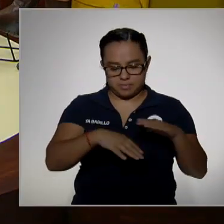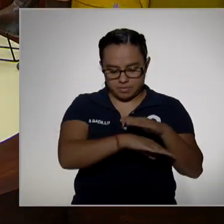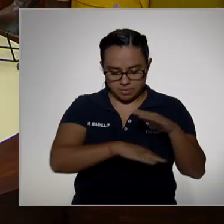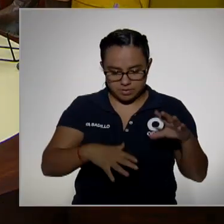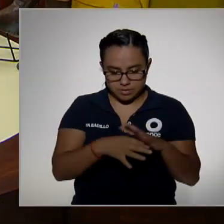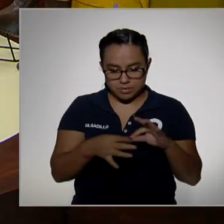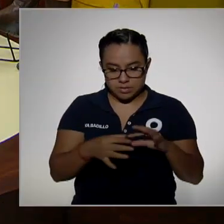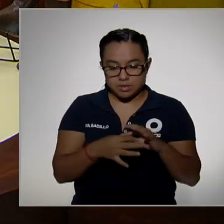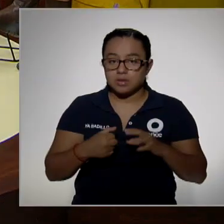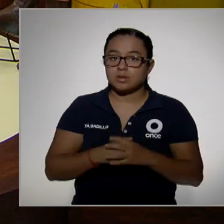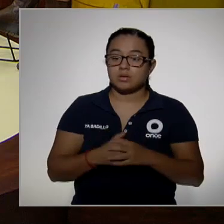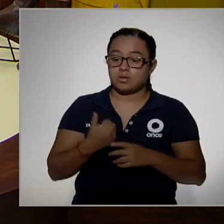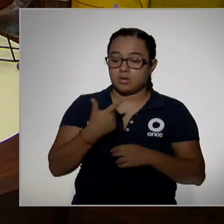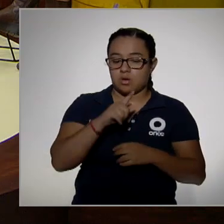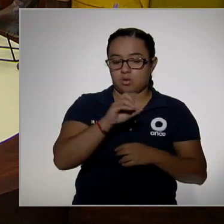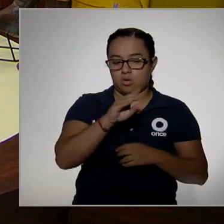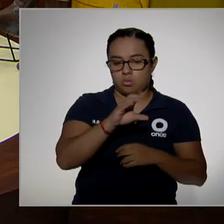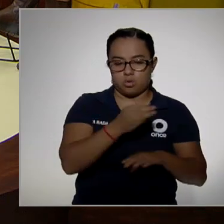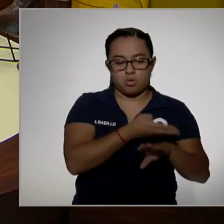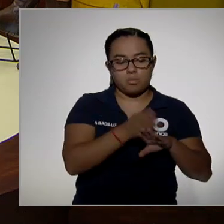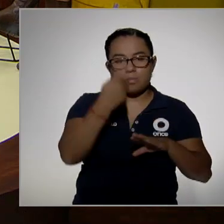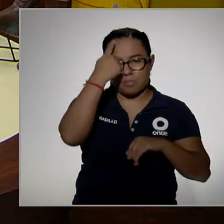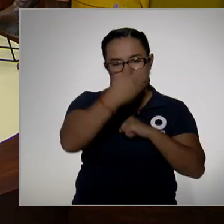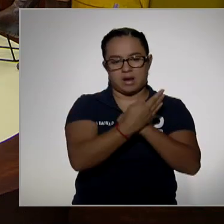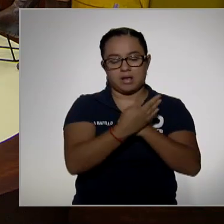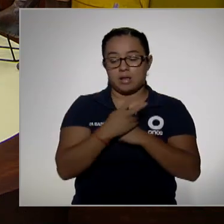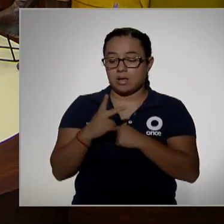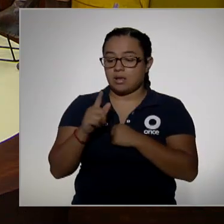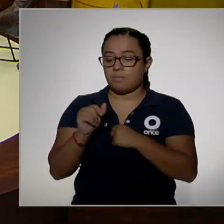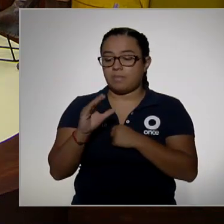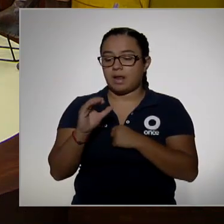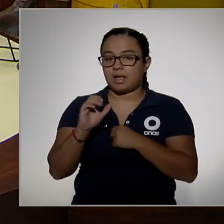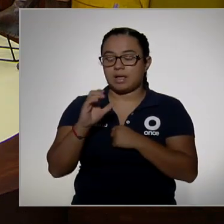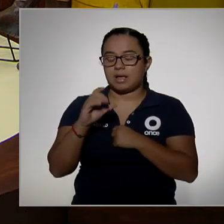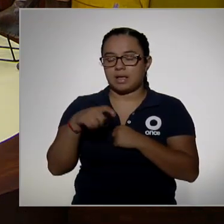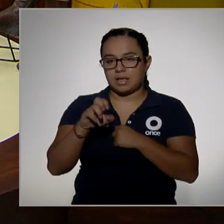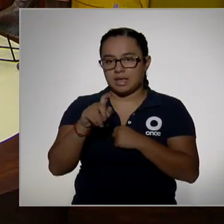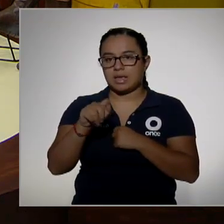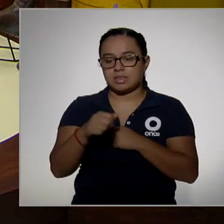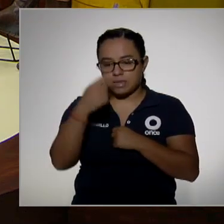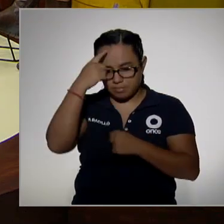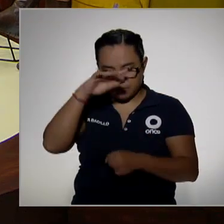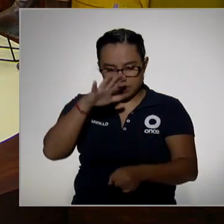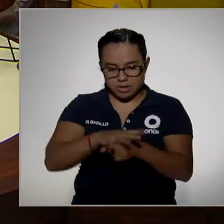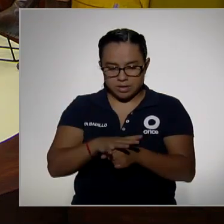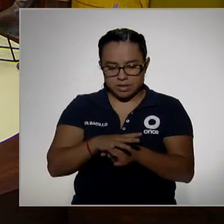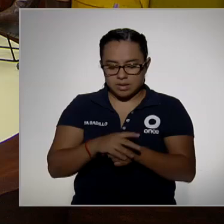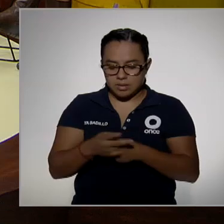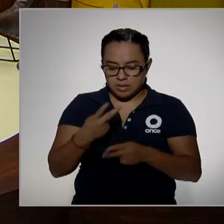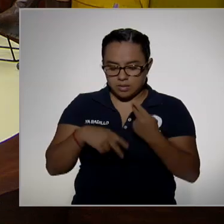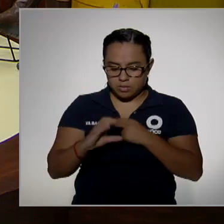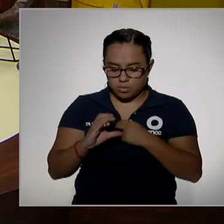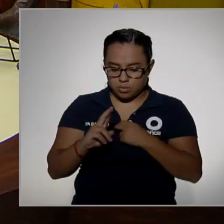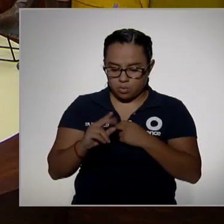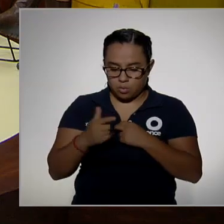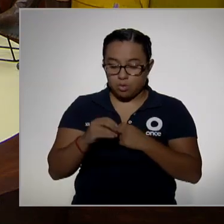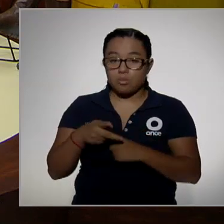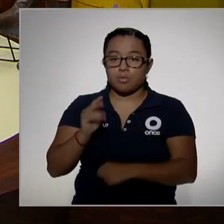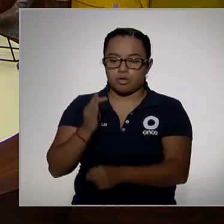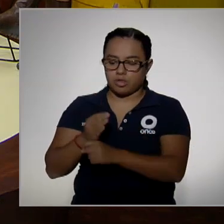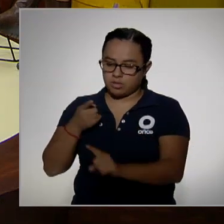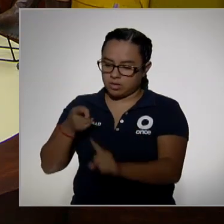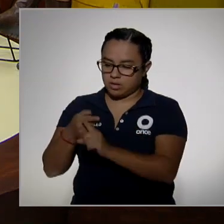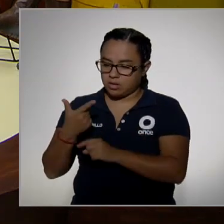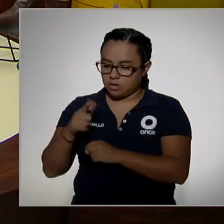vamos a dejar los glóbulos blancos sirven para defensa de los plaquetas sirven para tapar está para literalmente hacer coágulos pero nos vamos a enfocar en los glóbulos